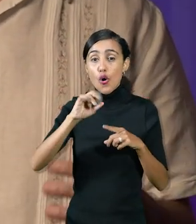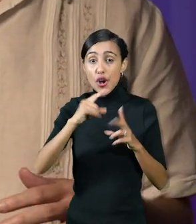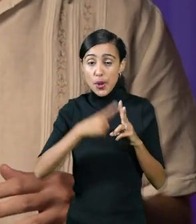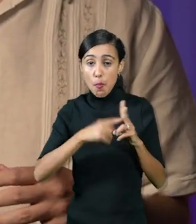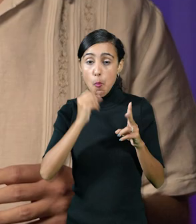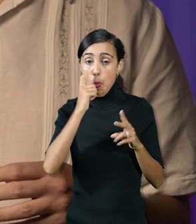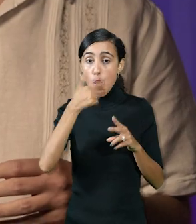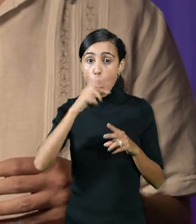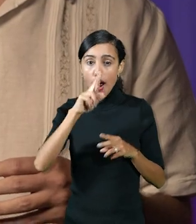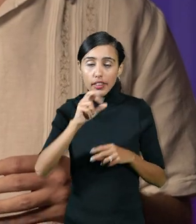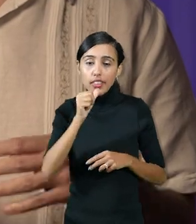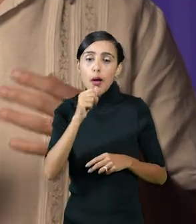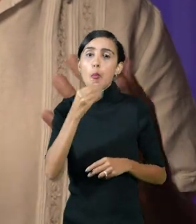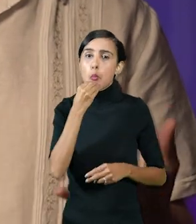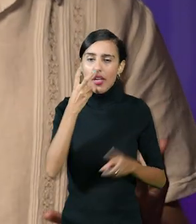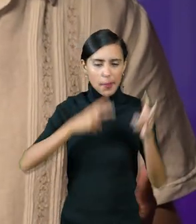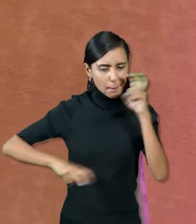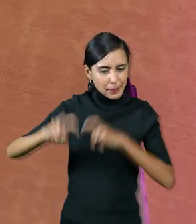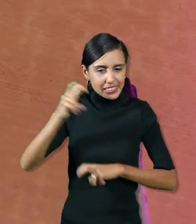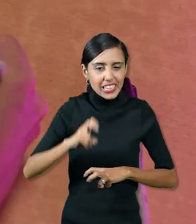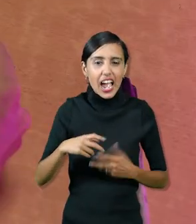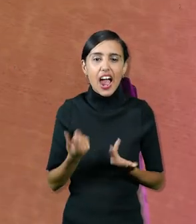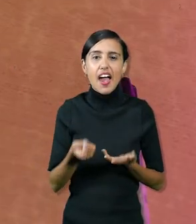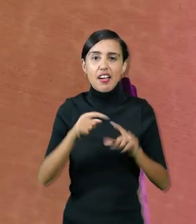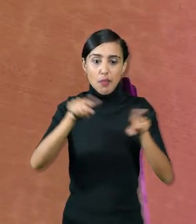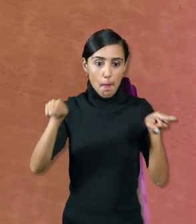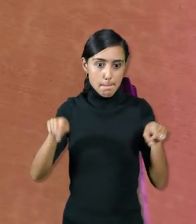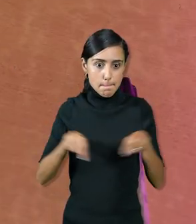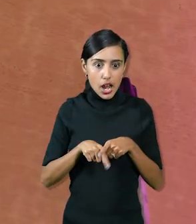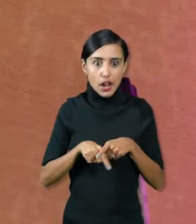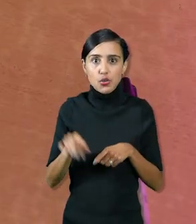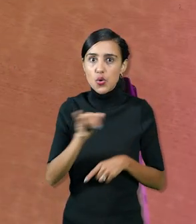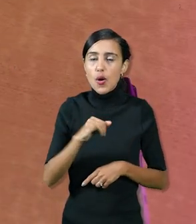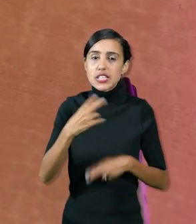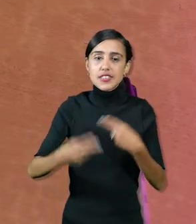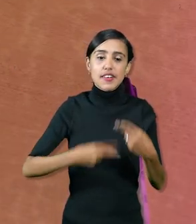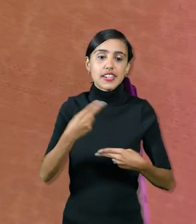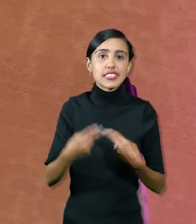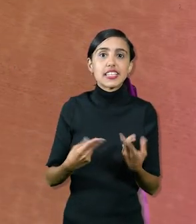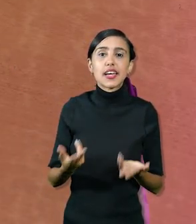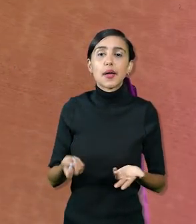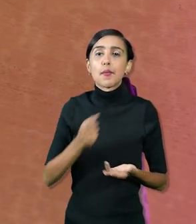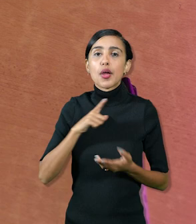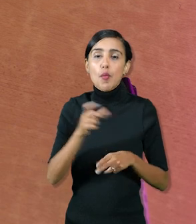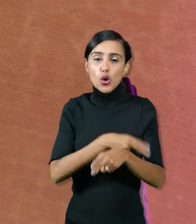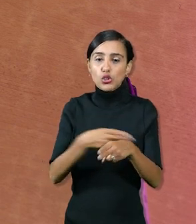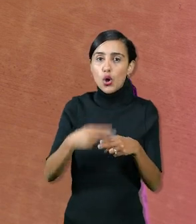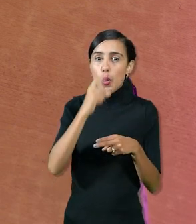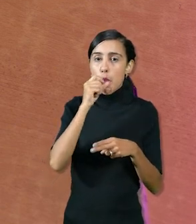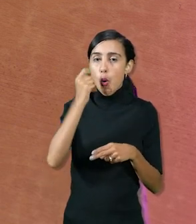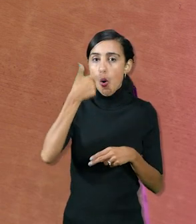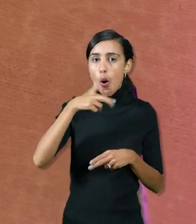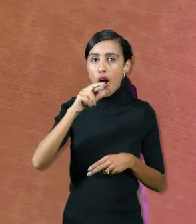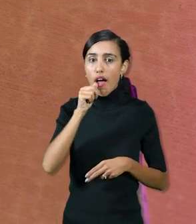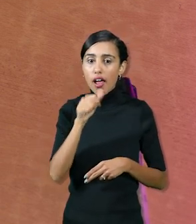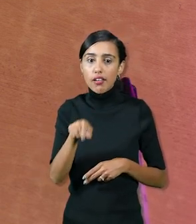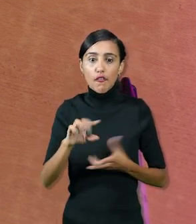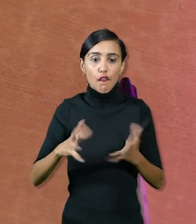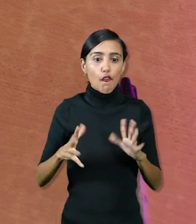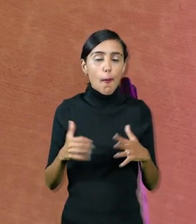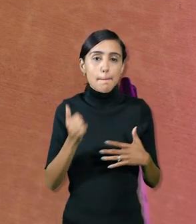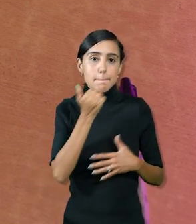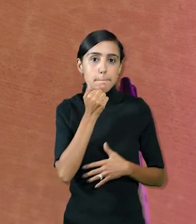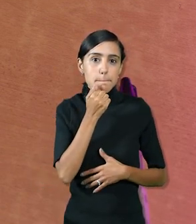todo sobre los valores de plano. En este caso, si se va a llevar a cabo un storyboard de una manera